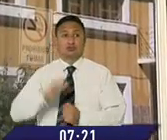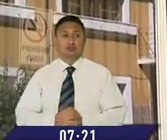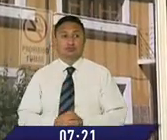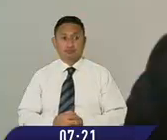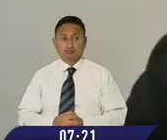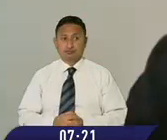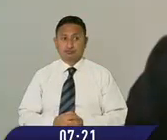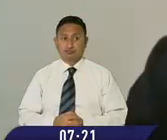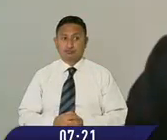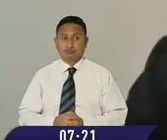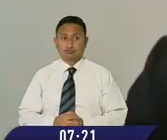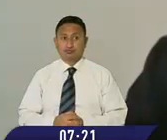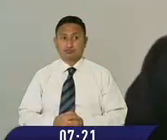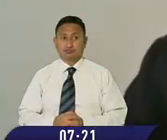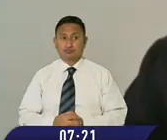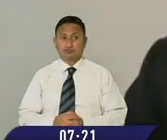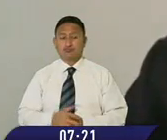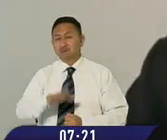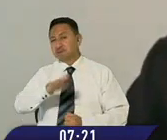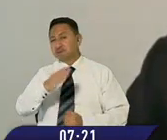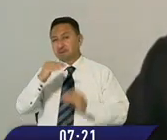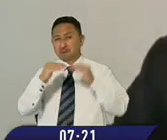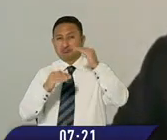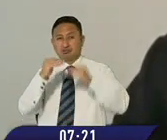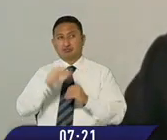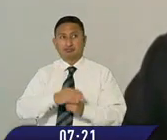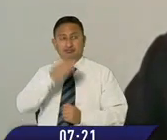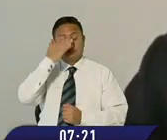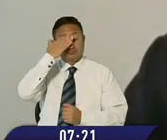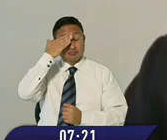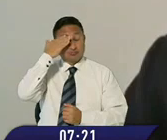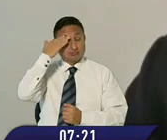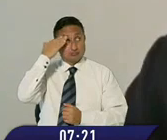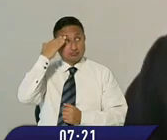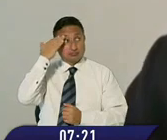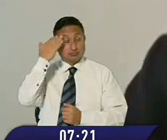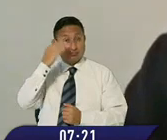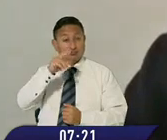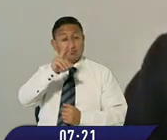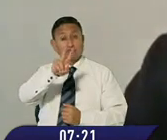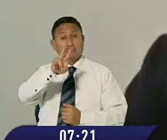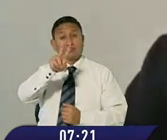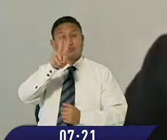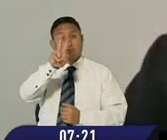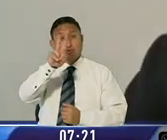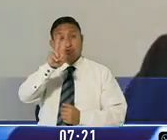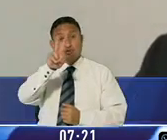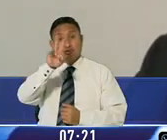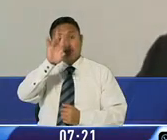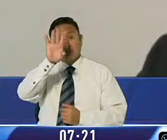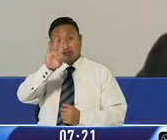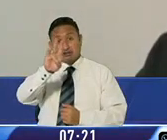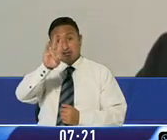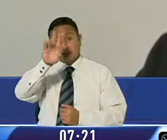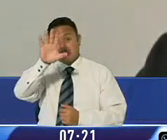INEG. La variación es de aproximadamente 275,000 personas con empleos